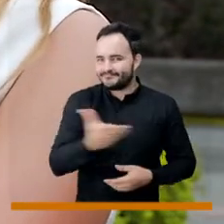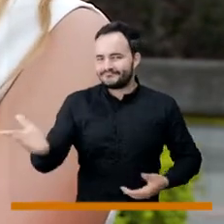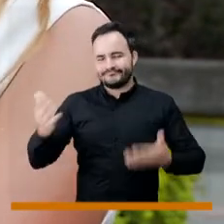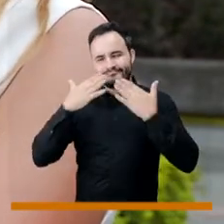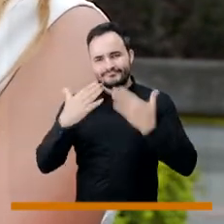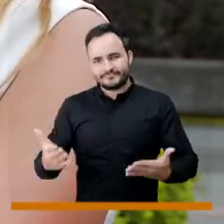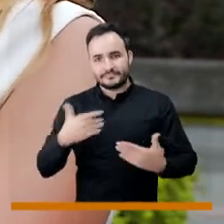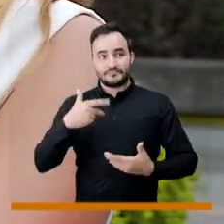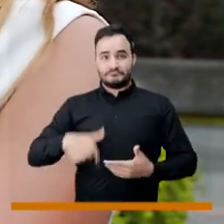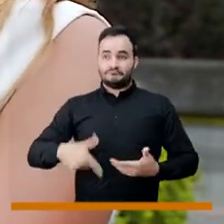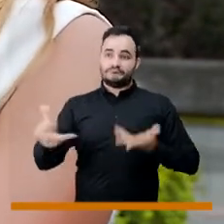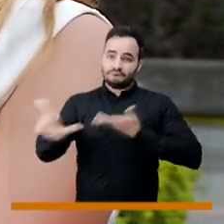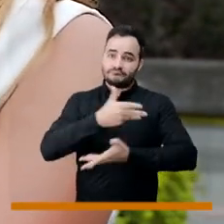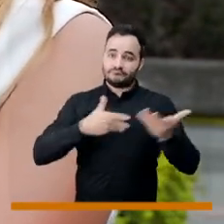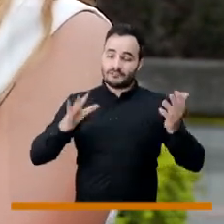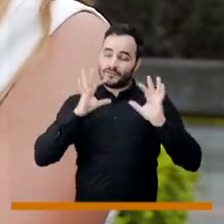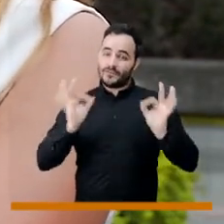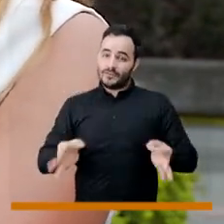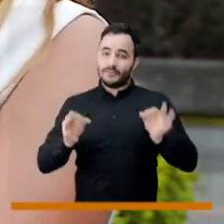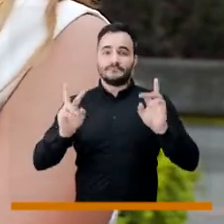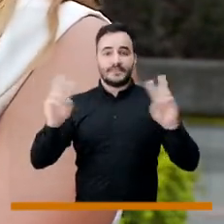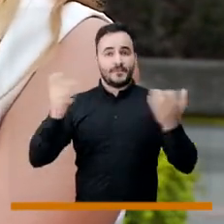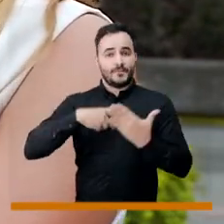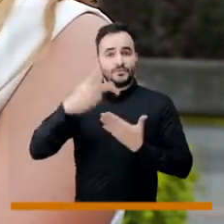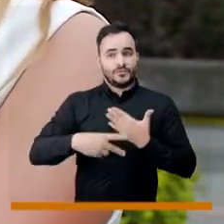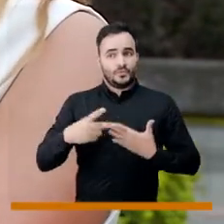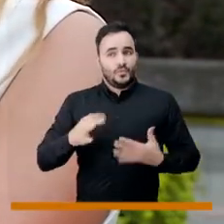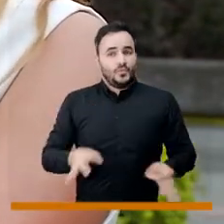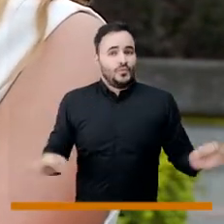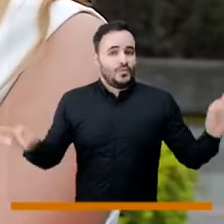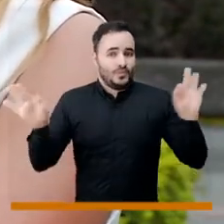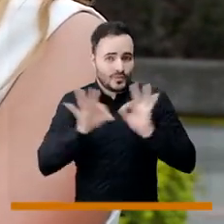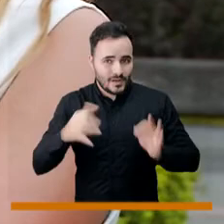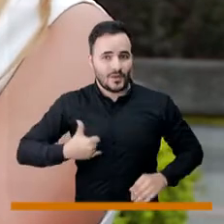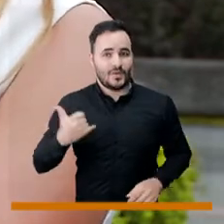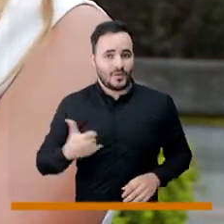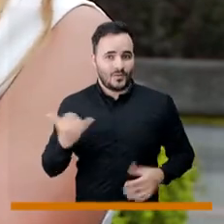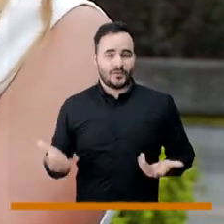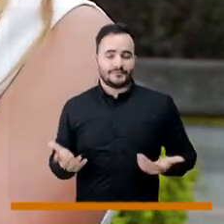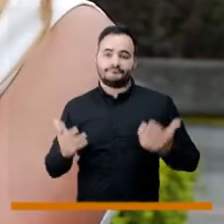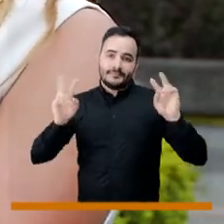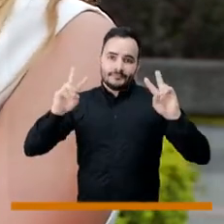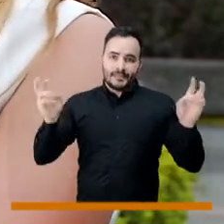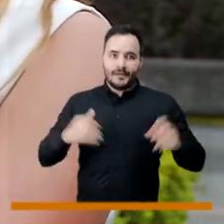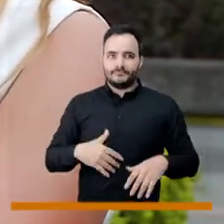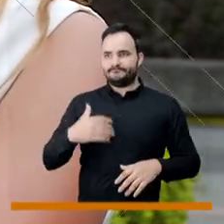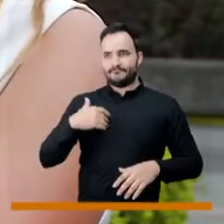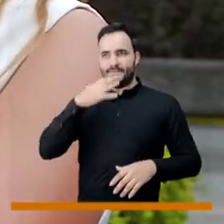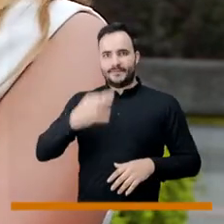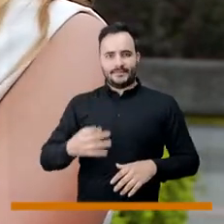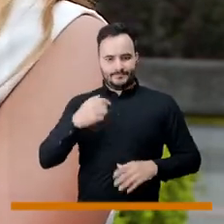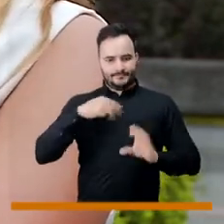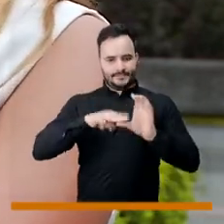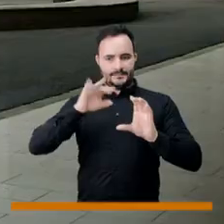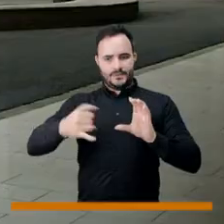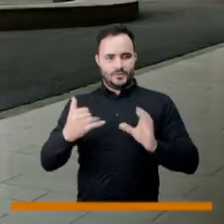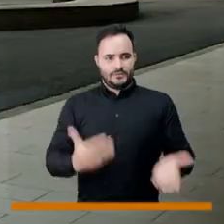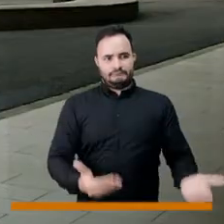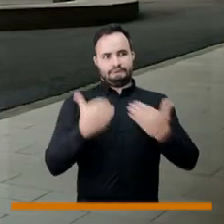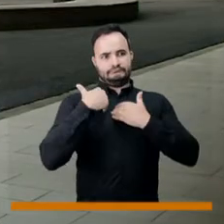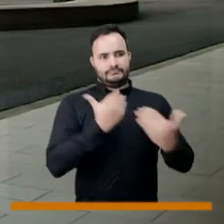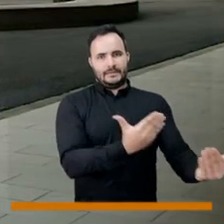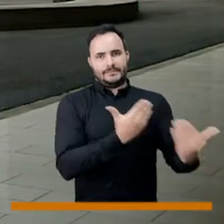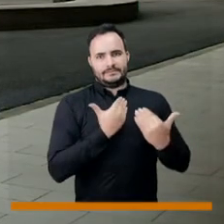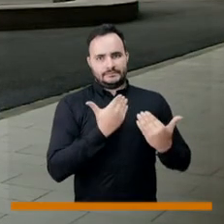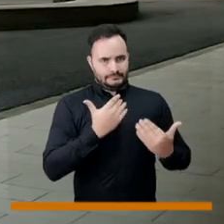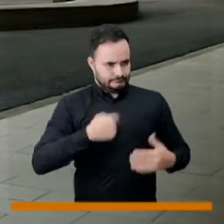y hablando sobre este proyecto que en serio es demasiado importante para las juventudes que es como la población que representamos desde el consejo